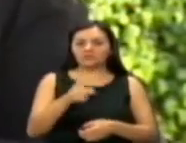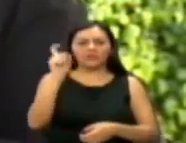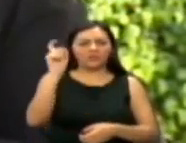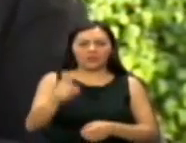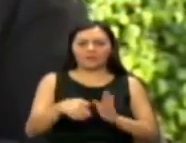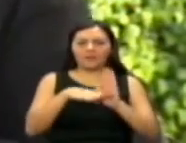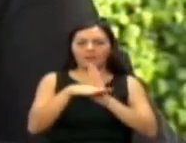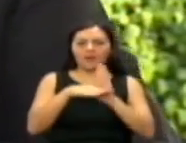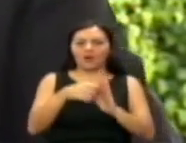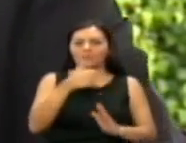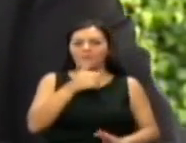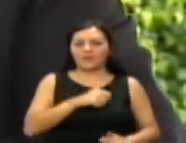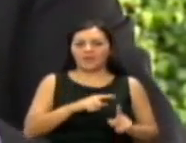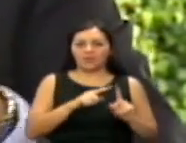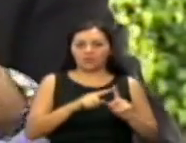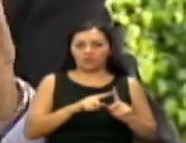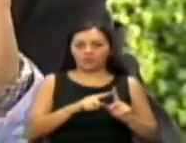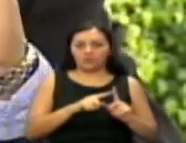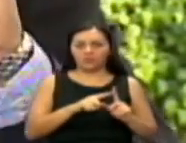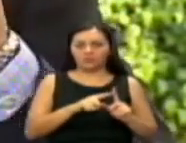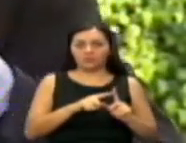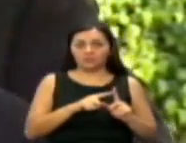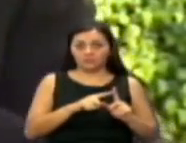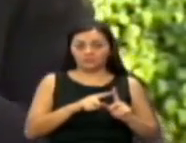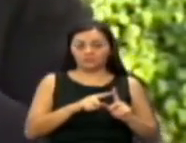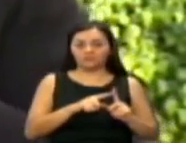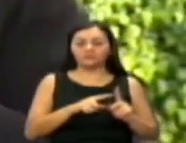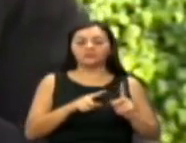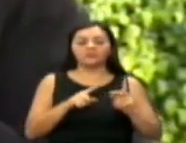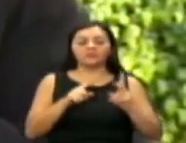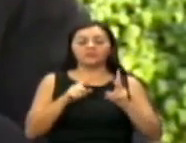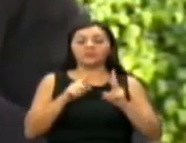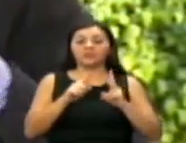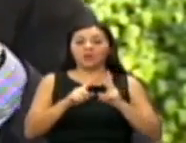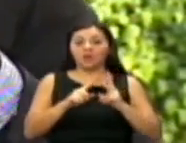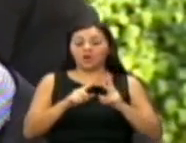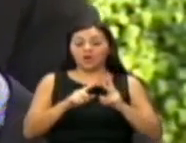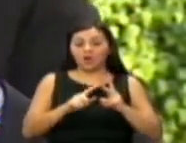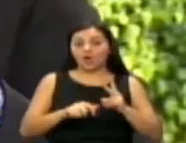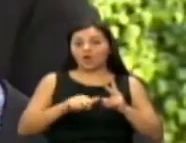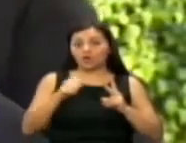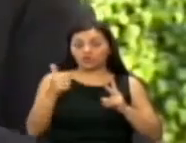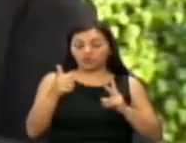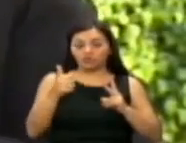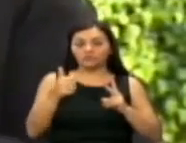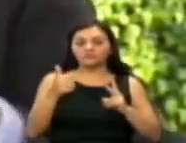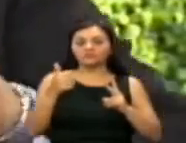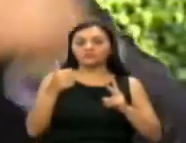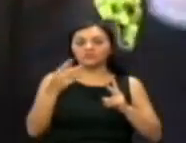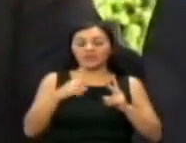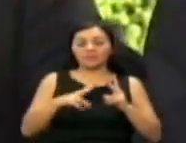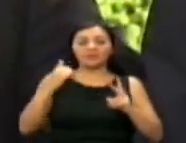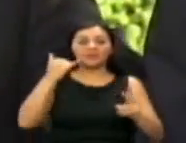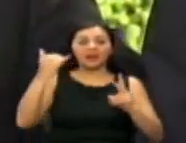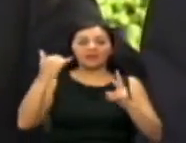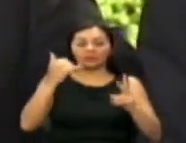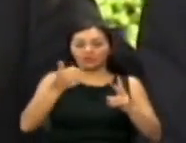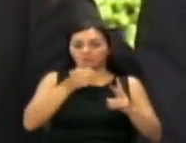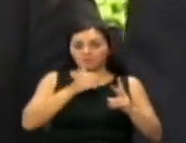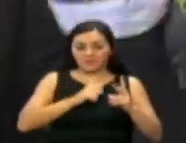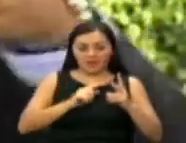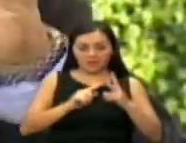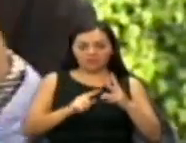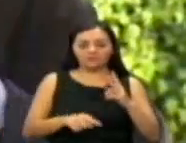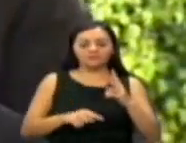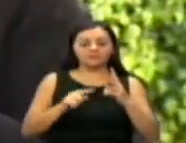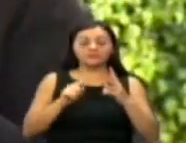las telefónicas. Entonces supongo que Lasso apoya la nacionalización de los bancos. Está el suspender el acuerdo comercial